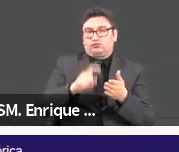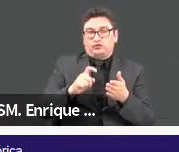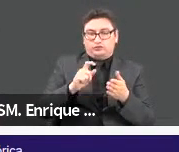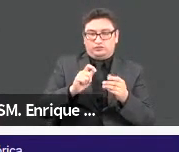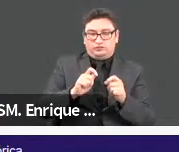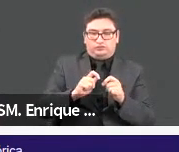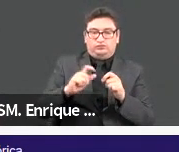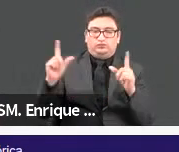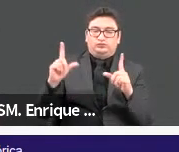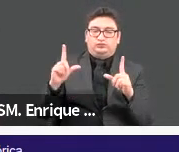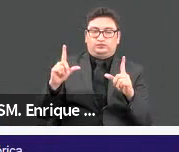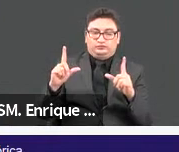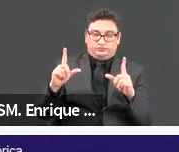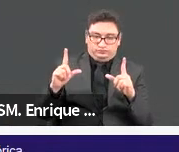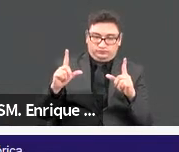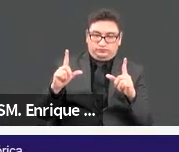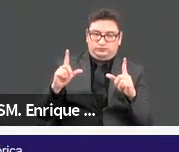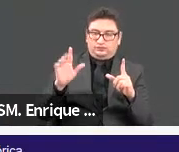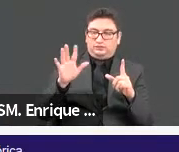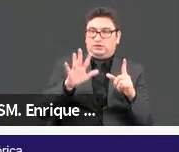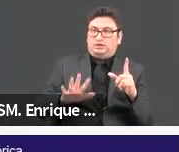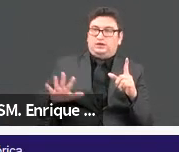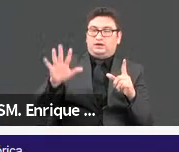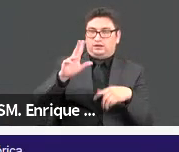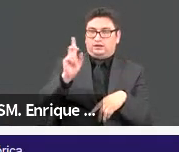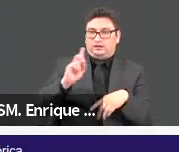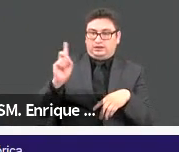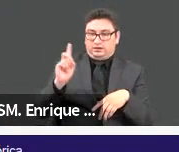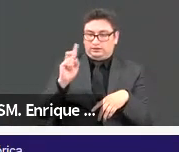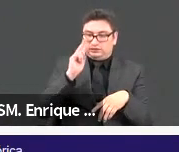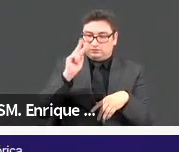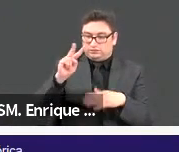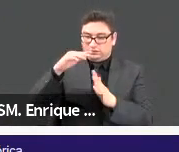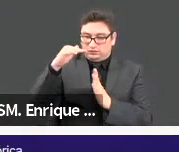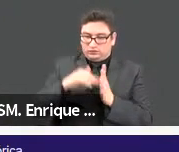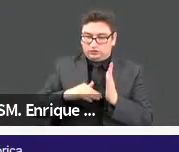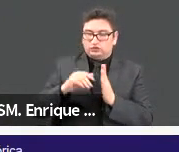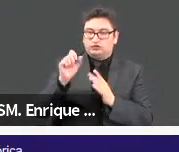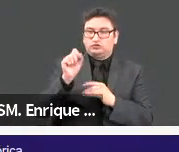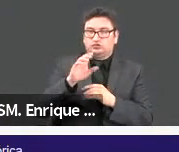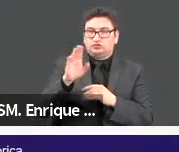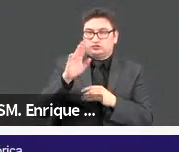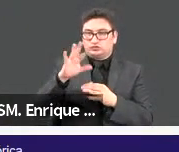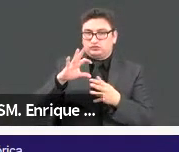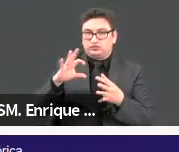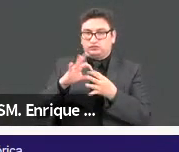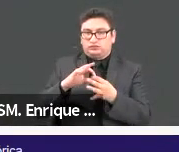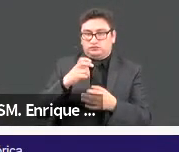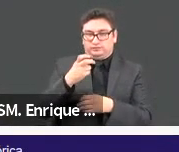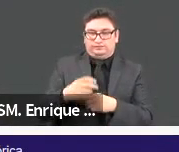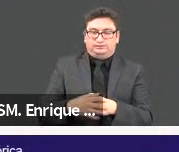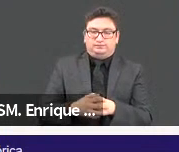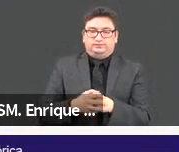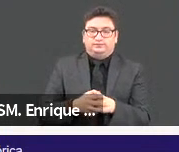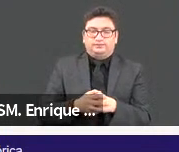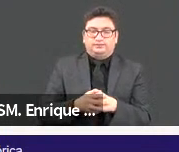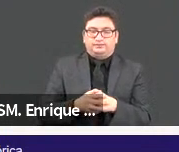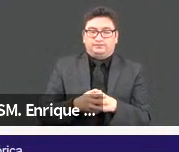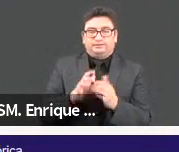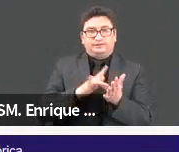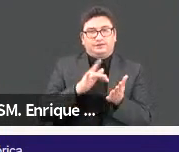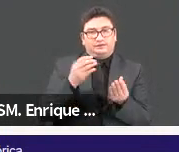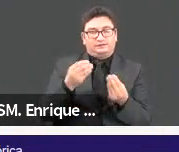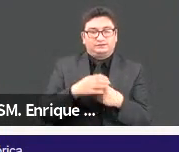lado derecho, nos va a llevar a esta subsección específicamente. Gracias. Muchas